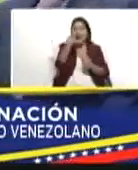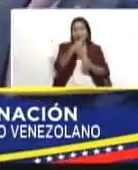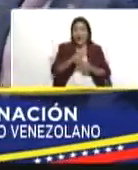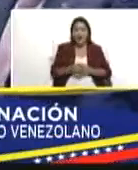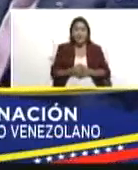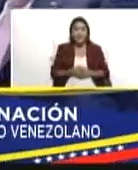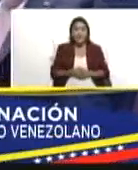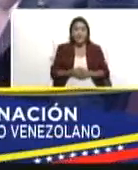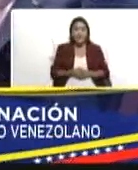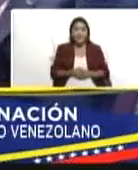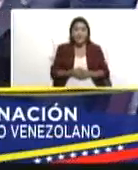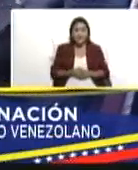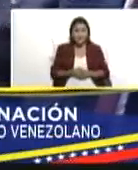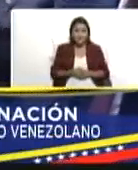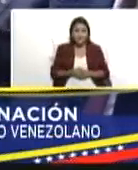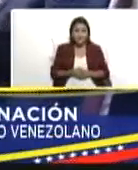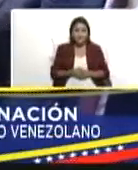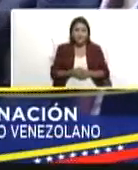Venezuela